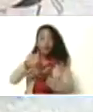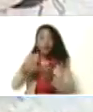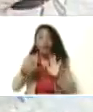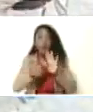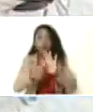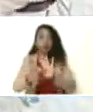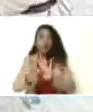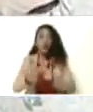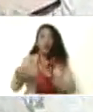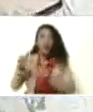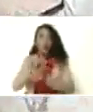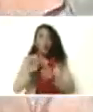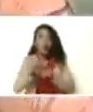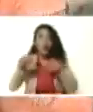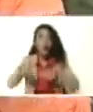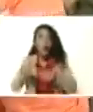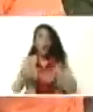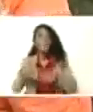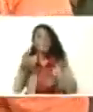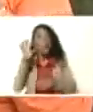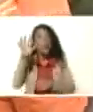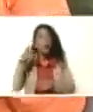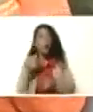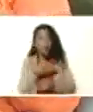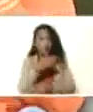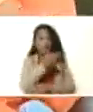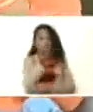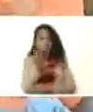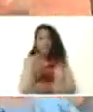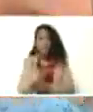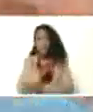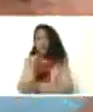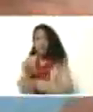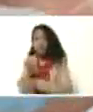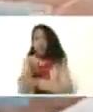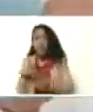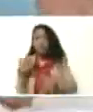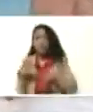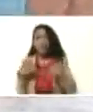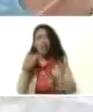del país para que ustedes vayan a la actividad cultural.